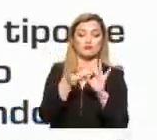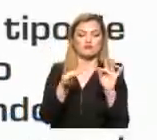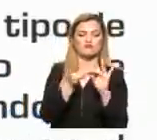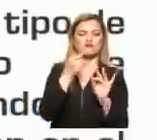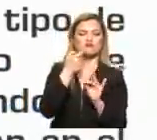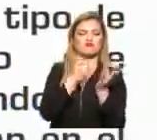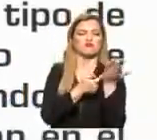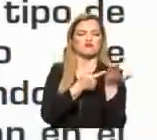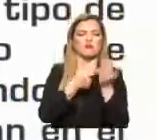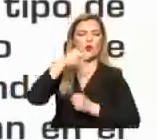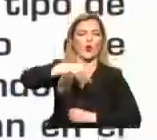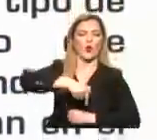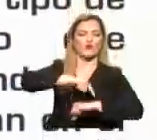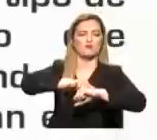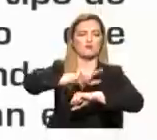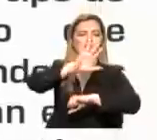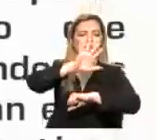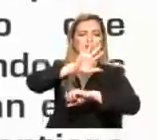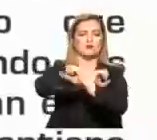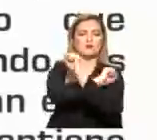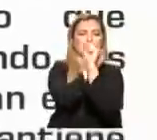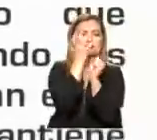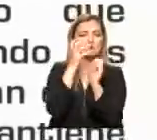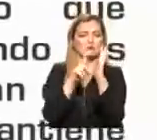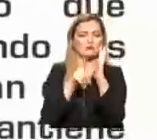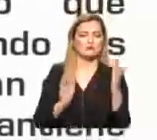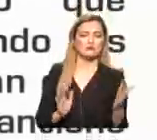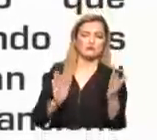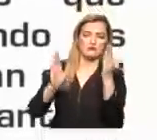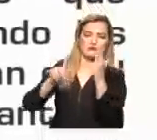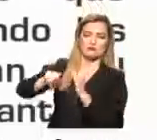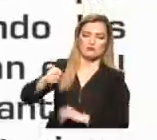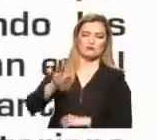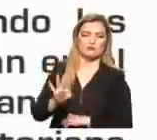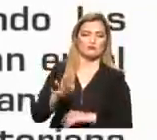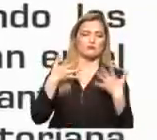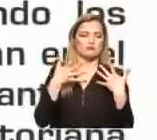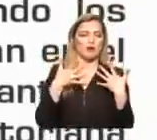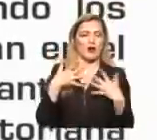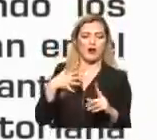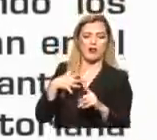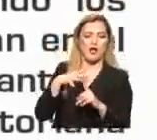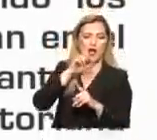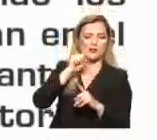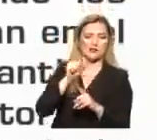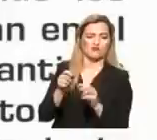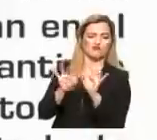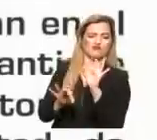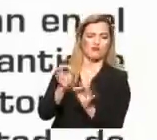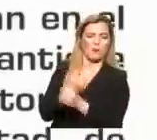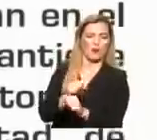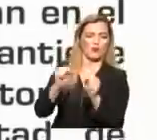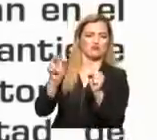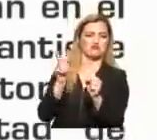lo siguiente: hoy aproximadamente a las 5:15 la sede de Teleamazonas Guayaquil sufrió un ataque con un artefacto explosivo. El hecho no